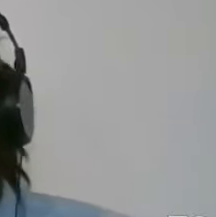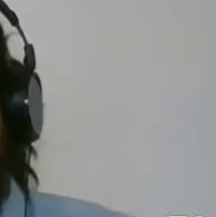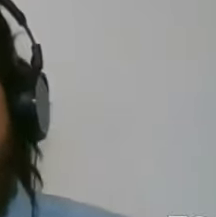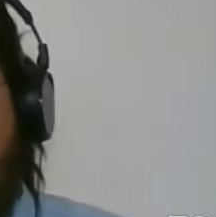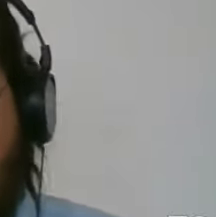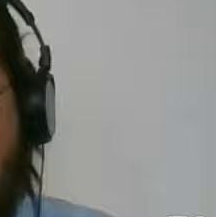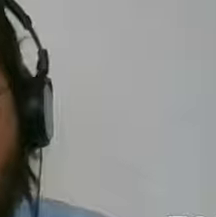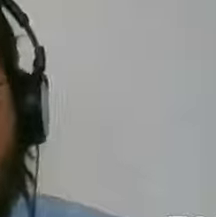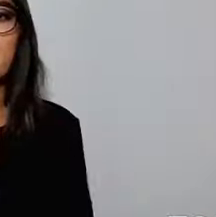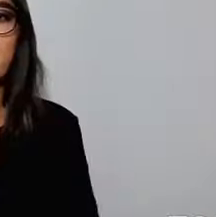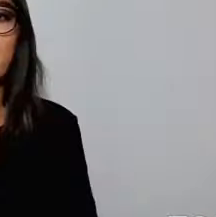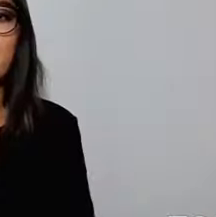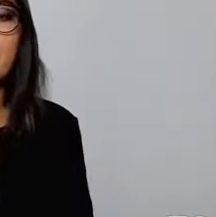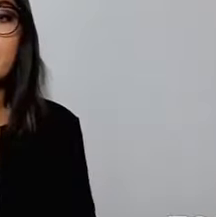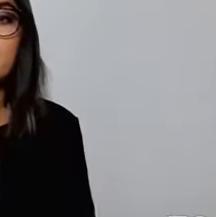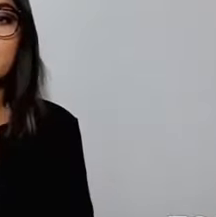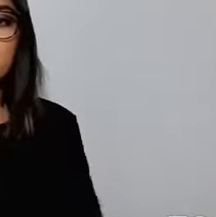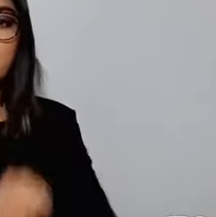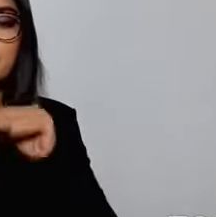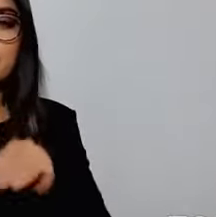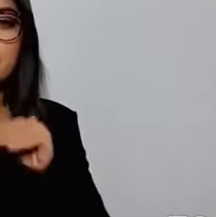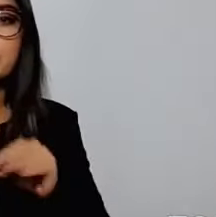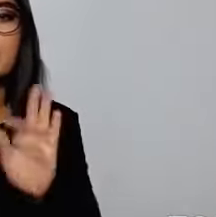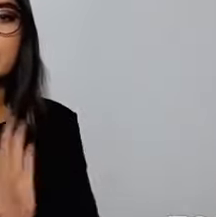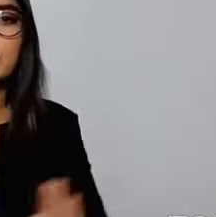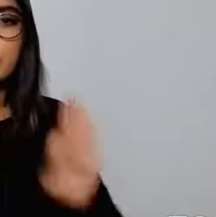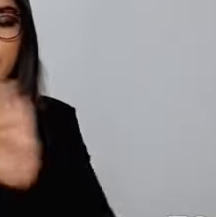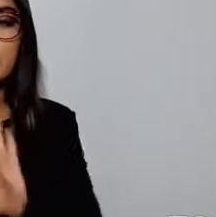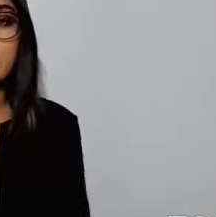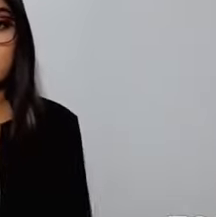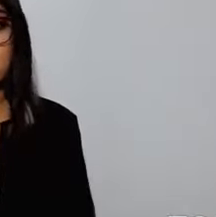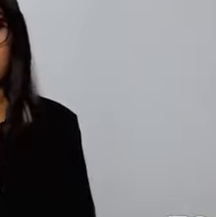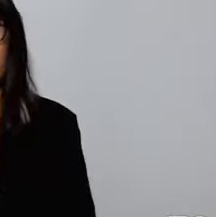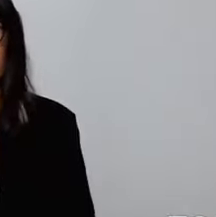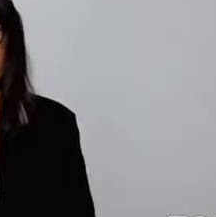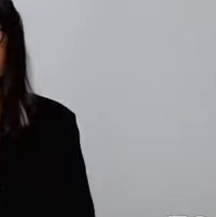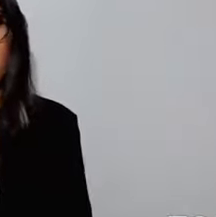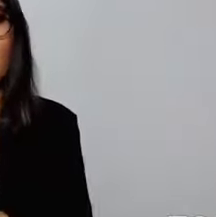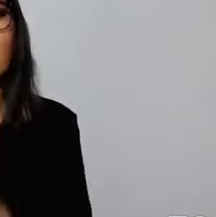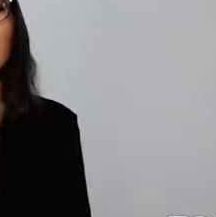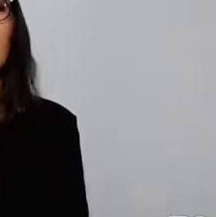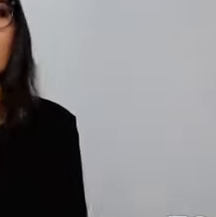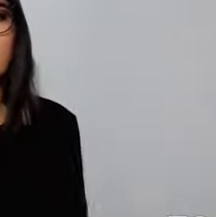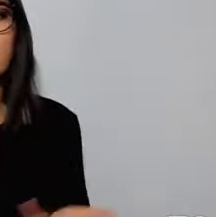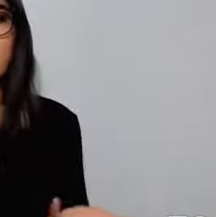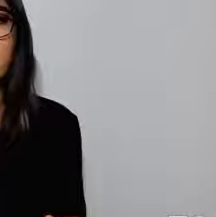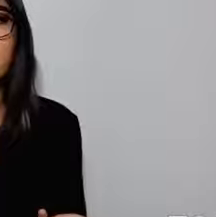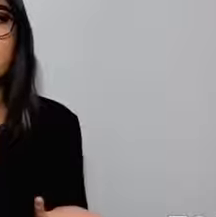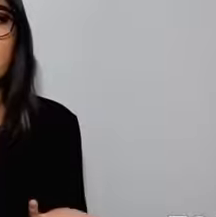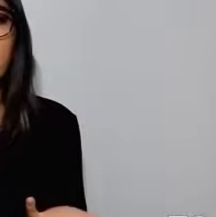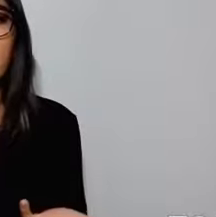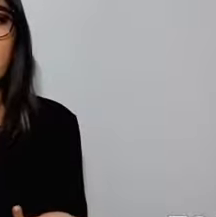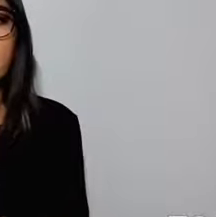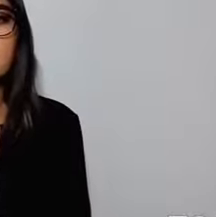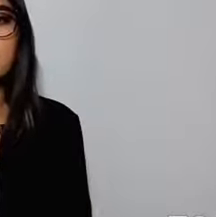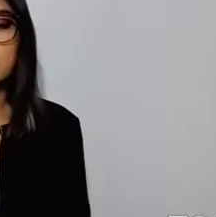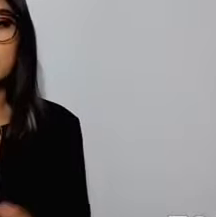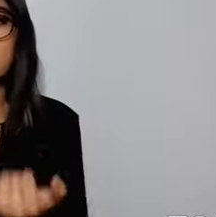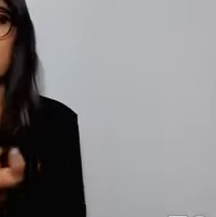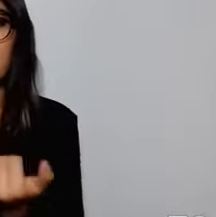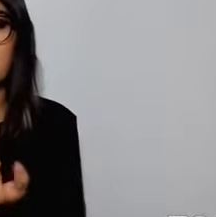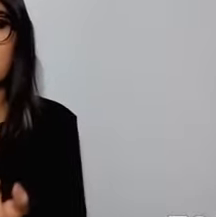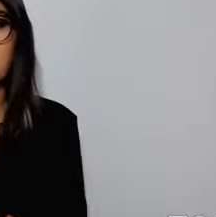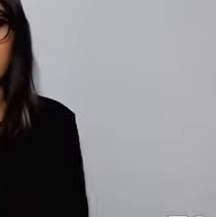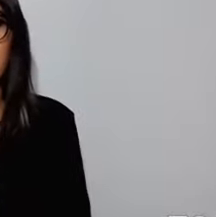Este es un ejercicio valioso a mi percepción, eh, porque también nos